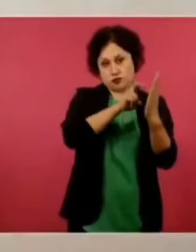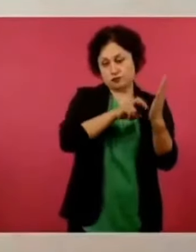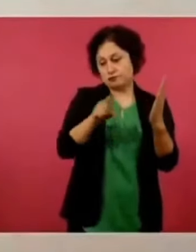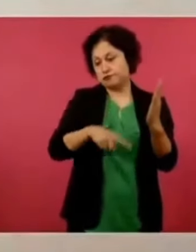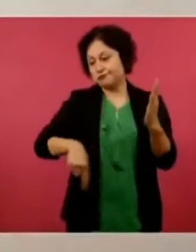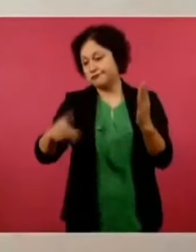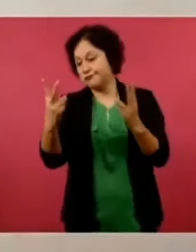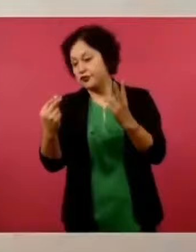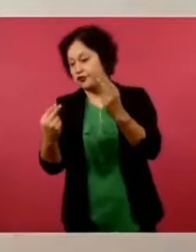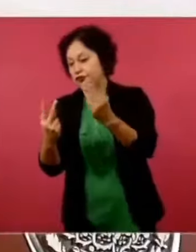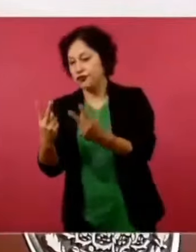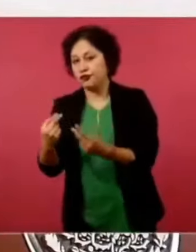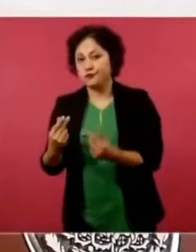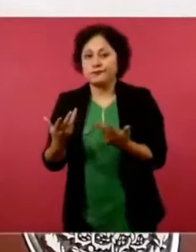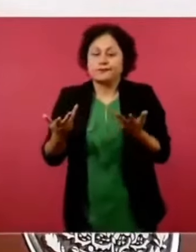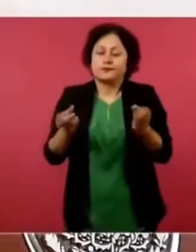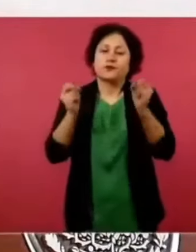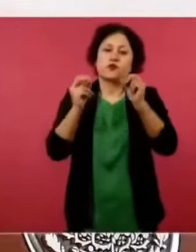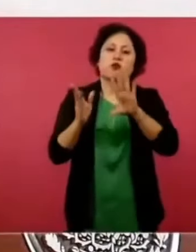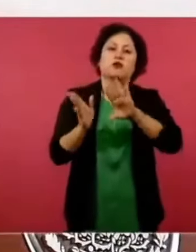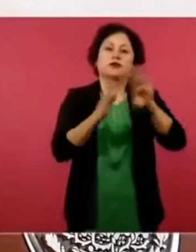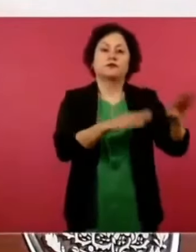calificada se